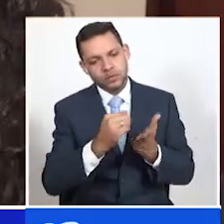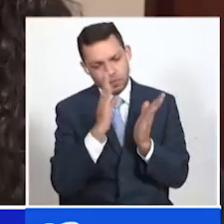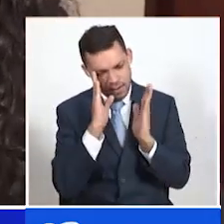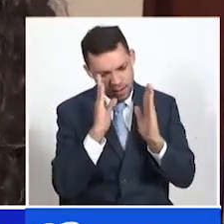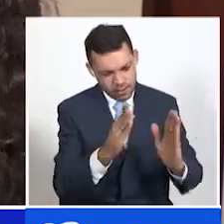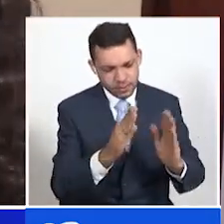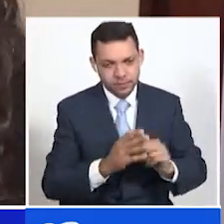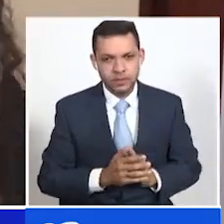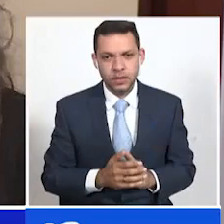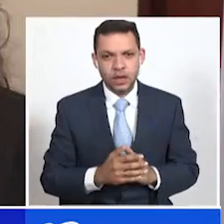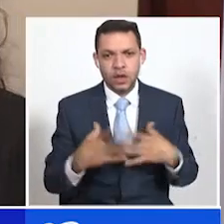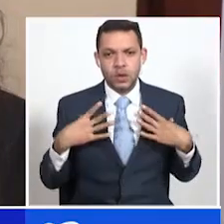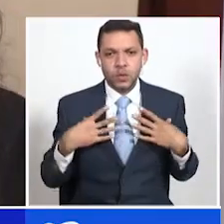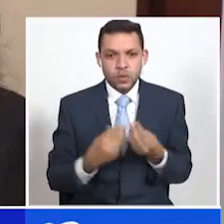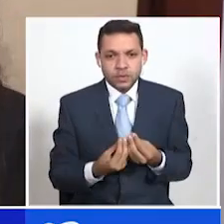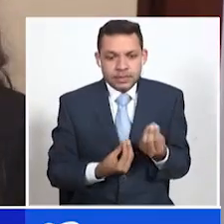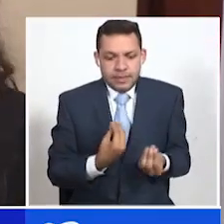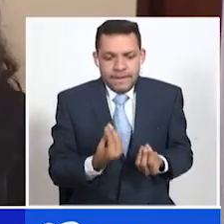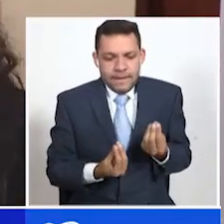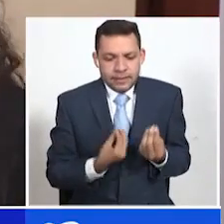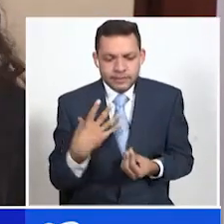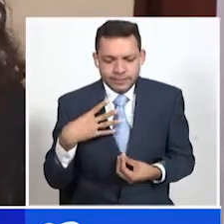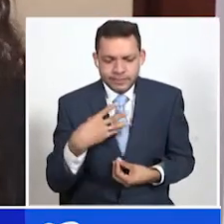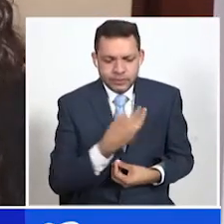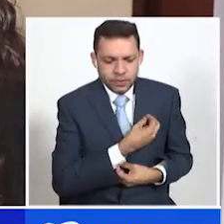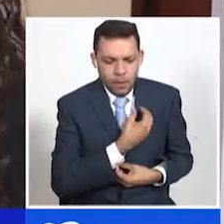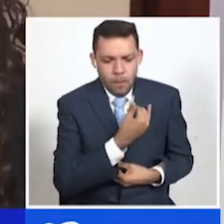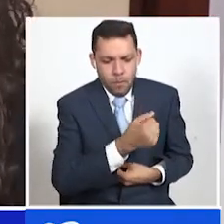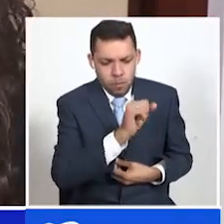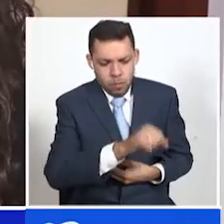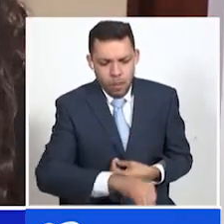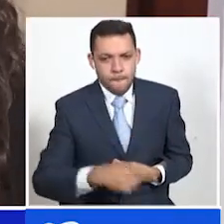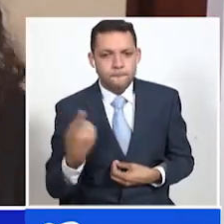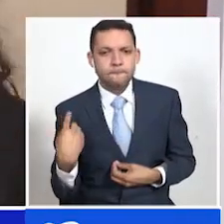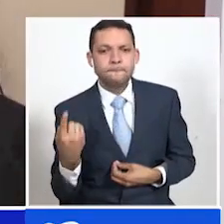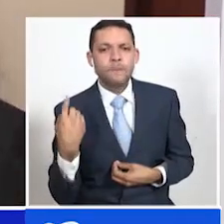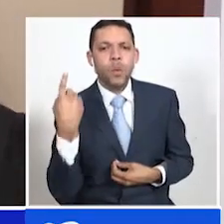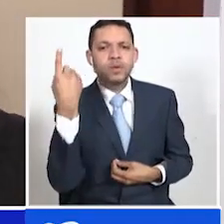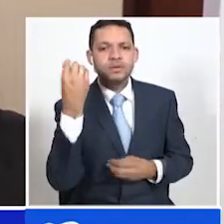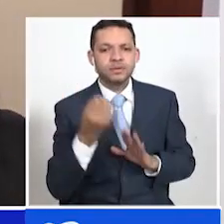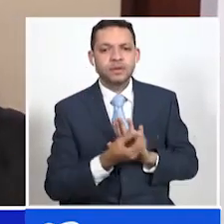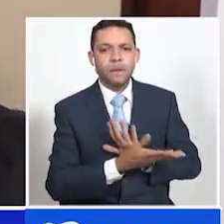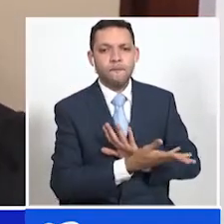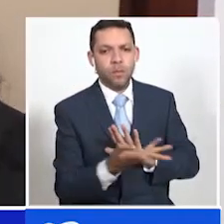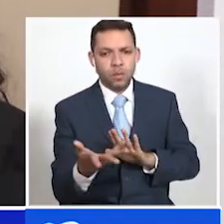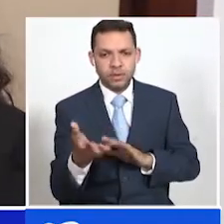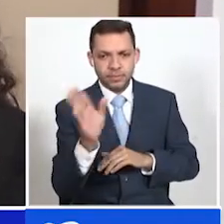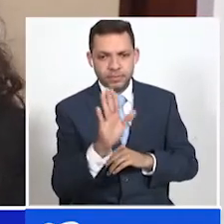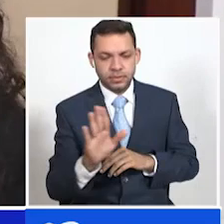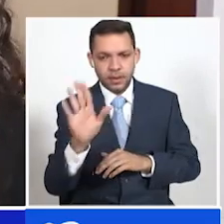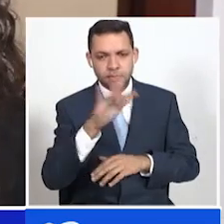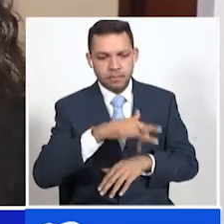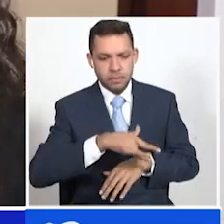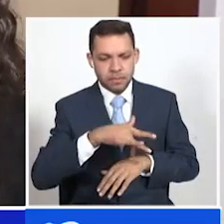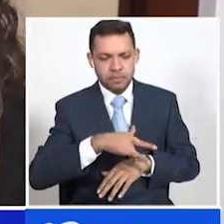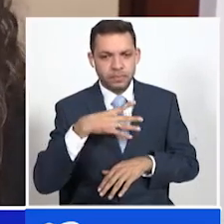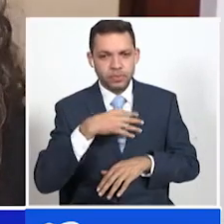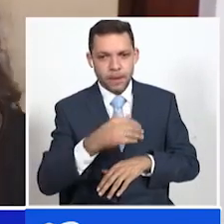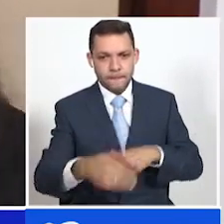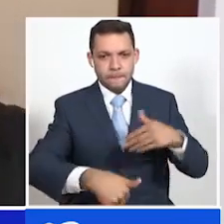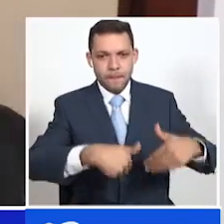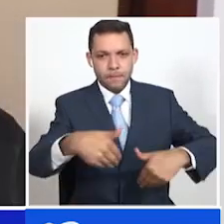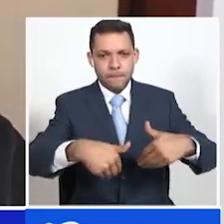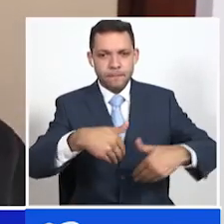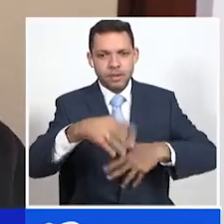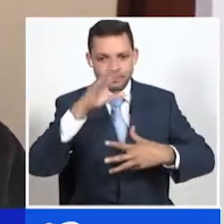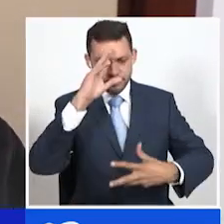Nosotros estamos trabajando mucho para cumplir la política pública del departamento. En este momento vamos a abrir las convocatorias de